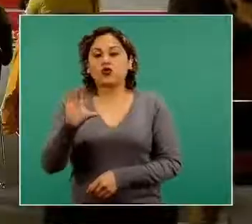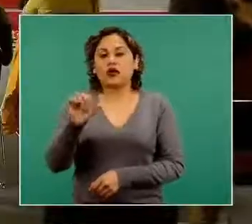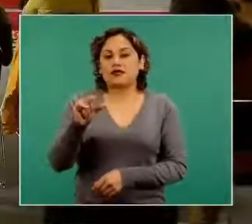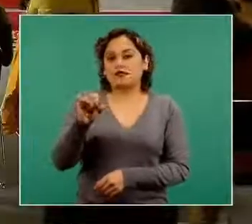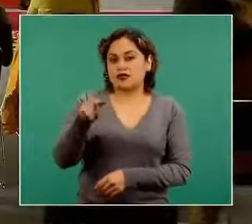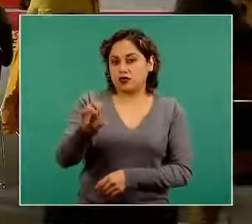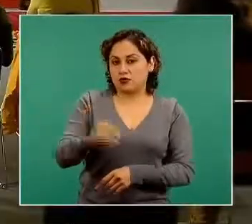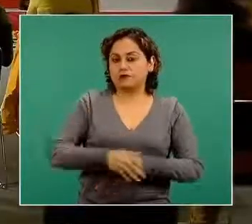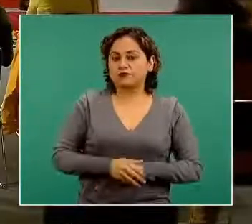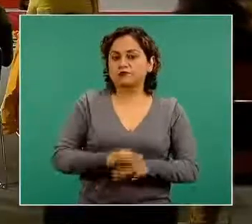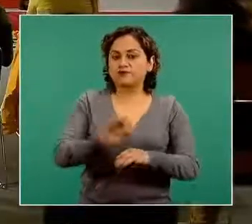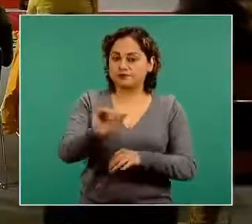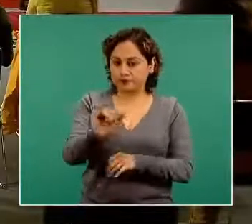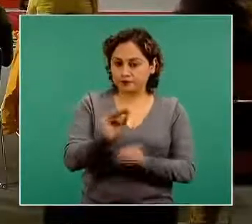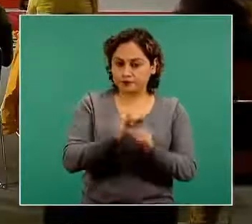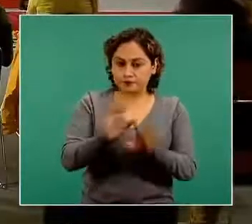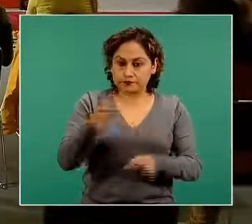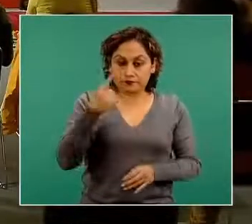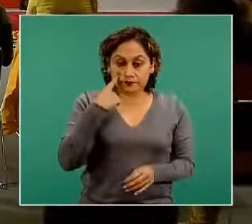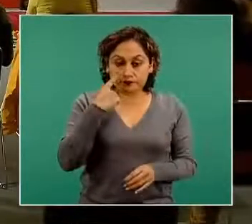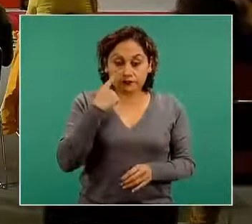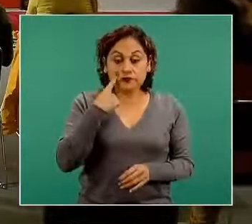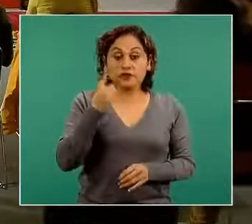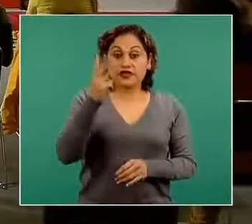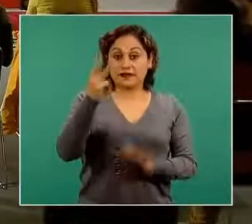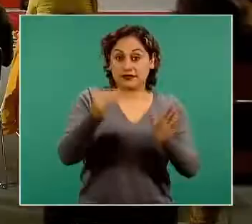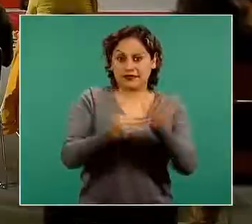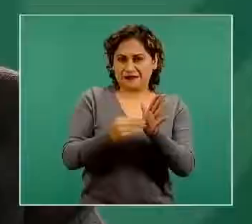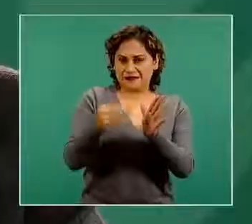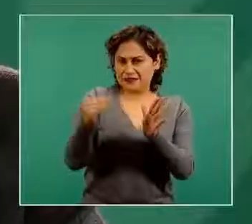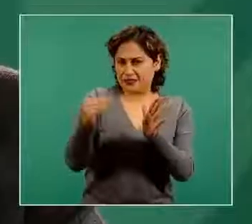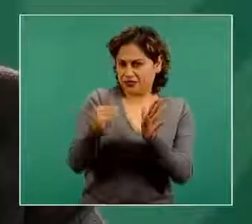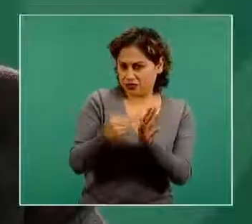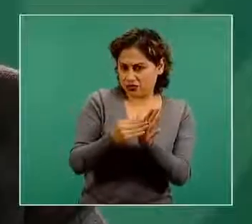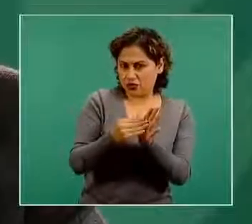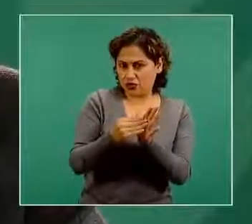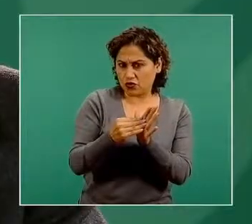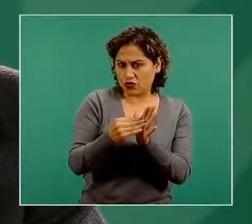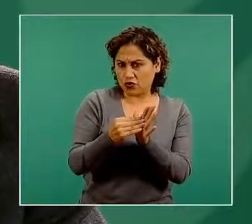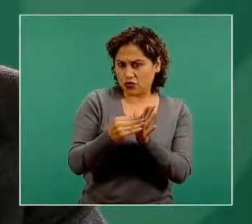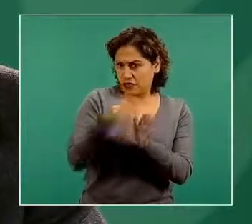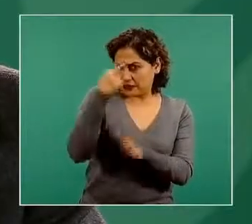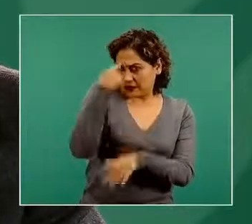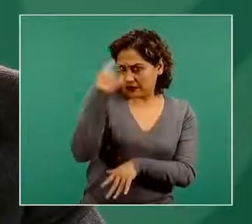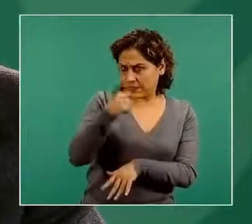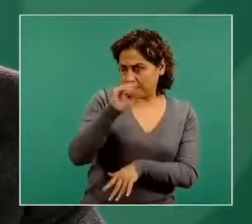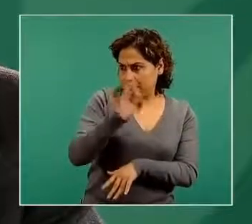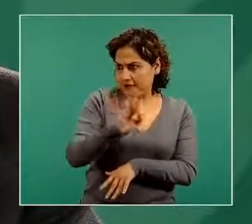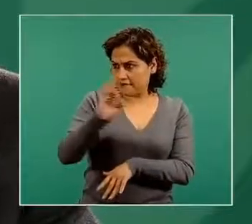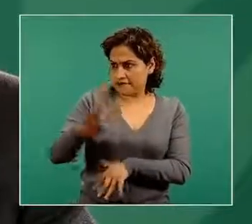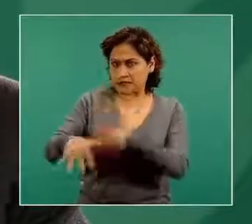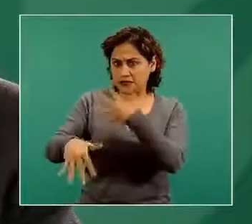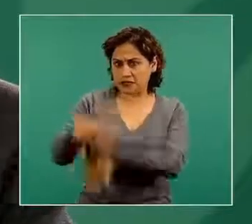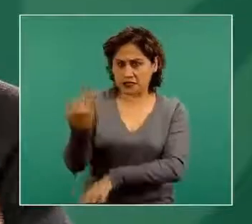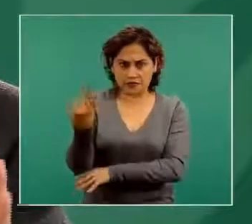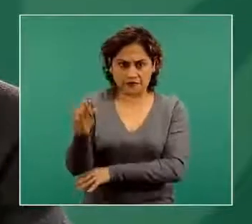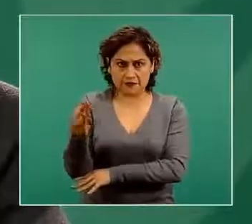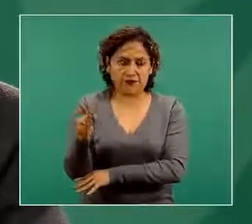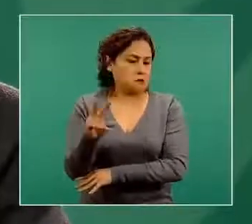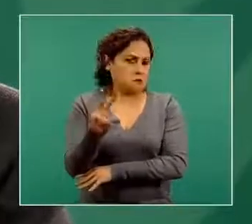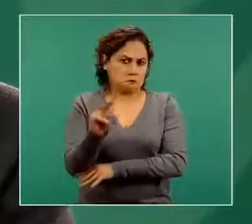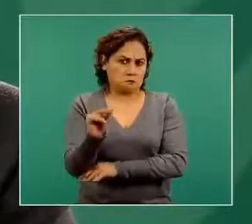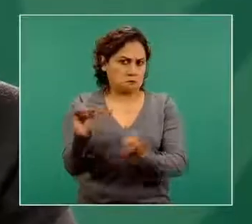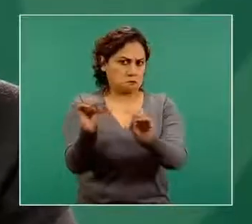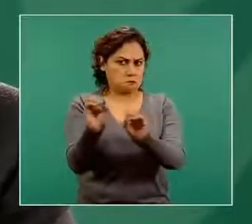gusto. No hay ninguna cifra de 3 millones que se haya hablado en el 15 de febrero. Lo